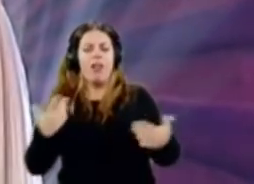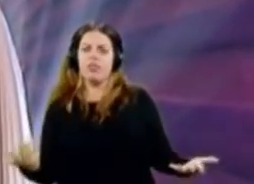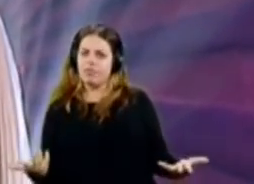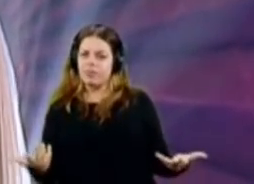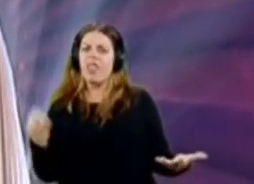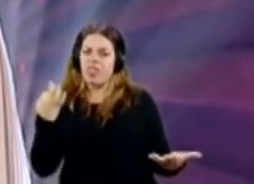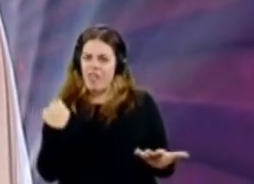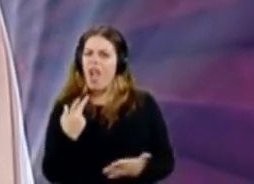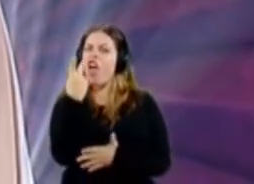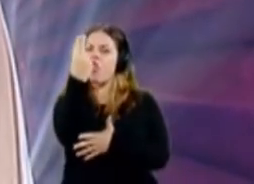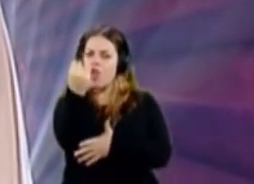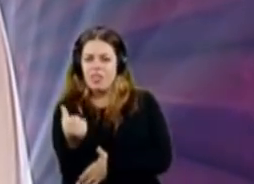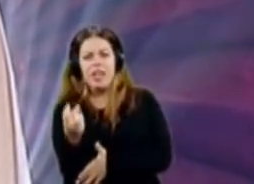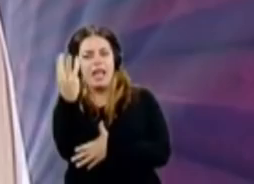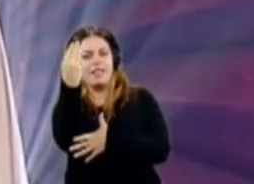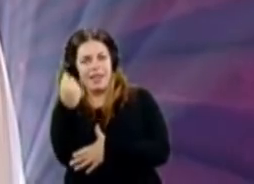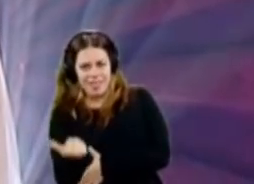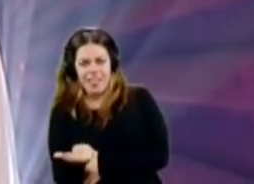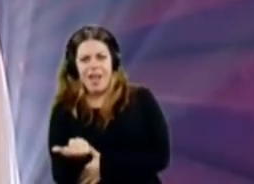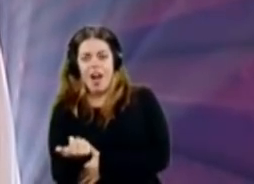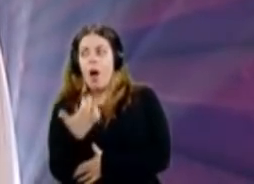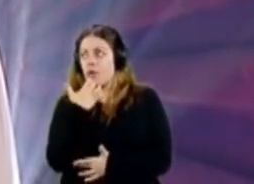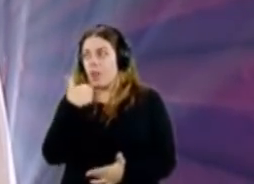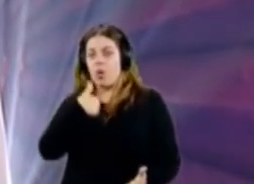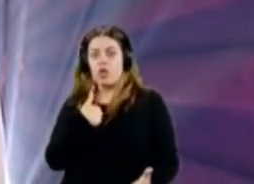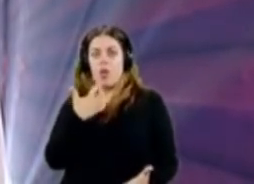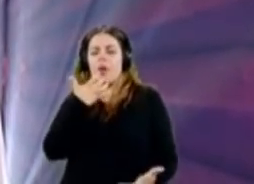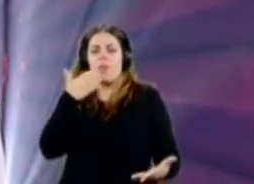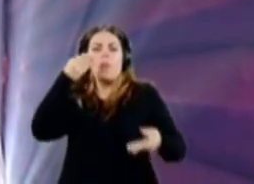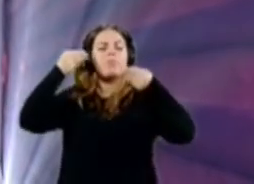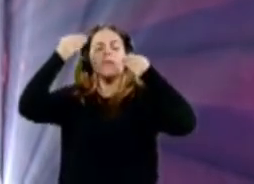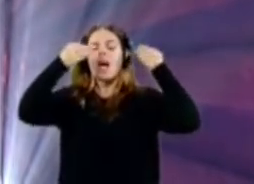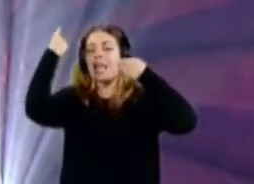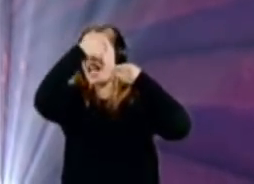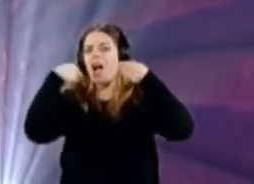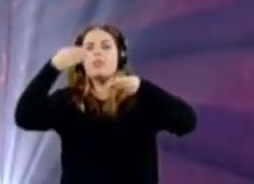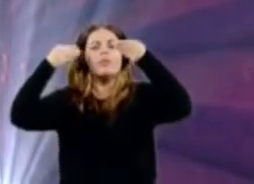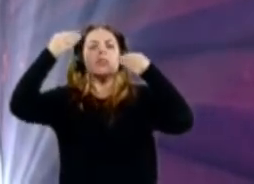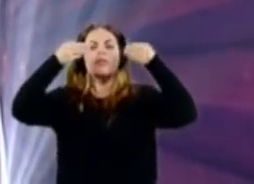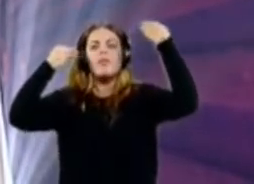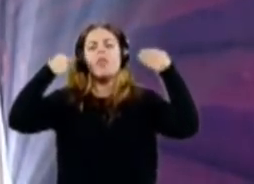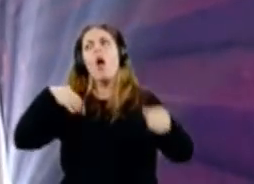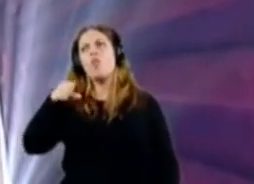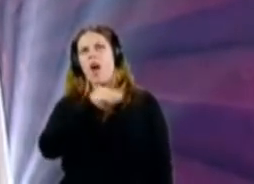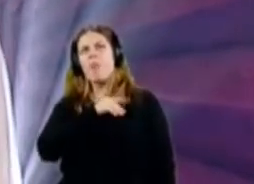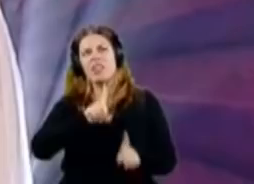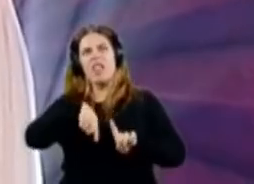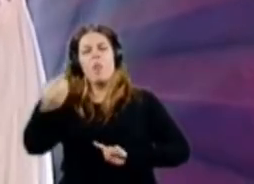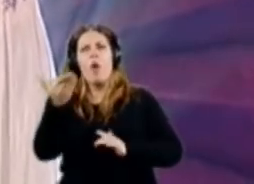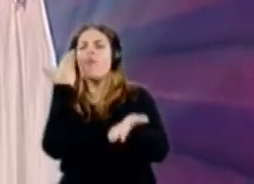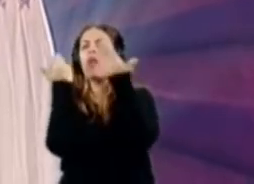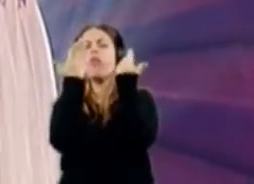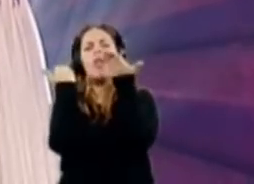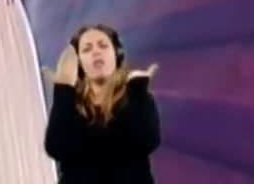mí, simplemente cuando tengo que quitarme el maquillaje de la cara, cuando me pinta como esta noche Jeffrey Hernández. Que por cierto, fíjate